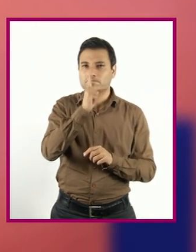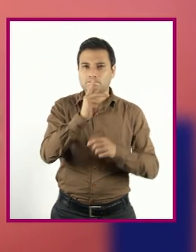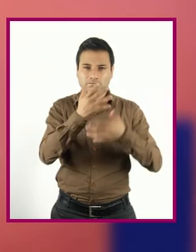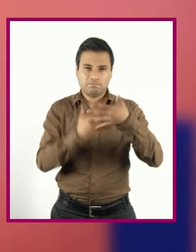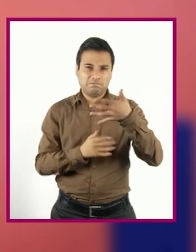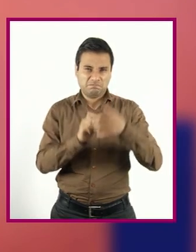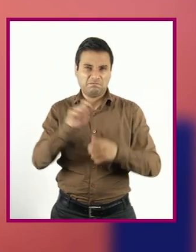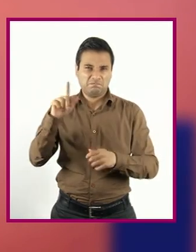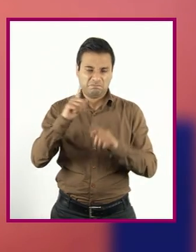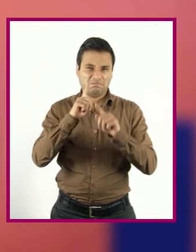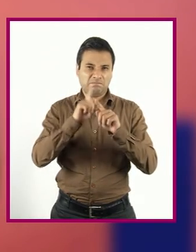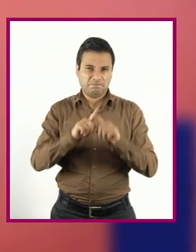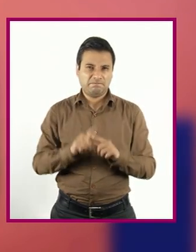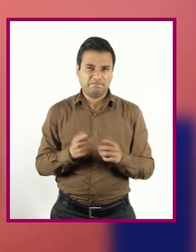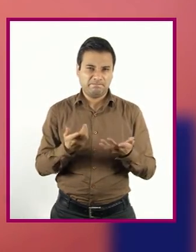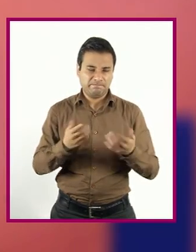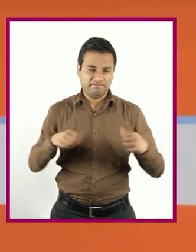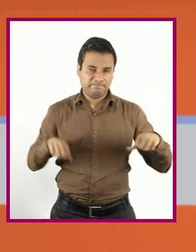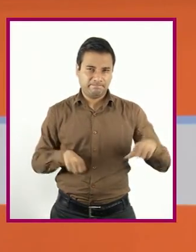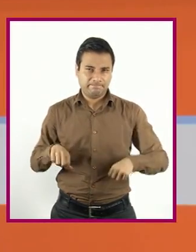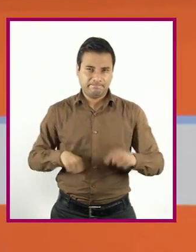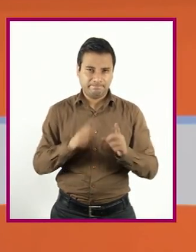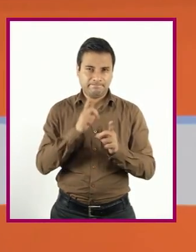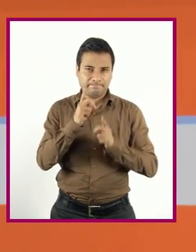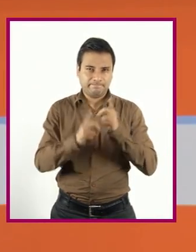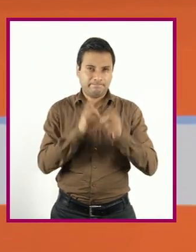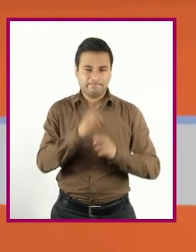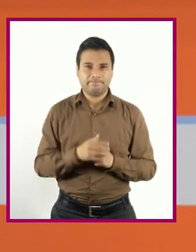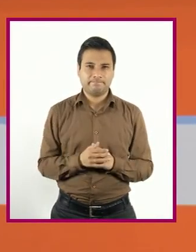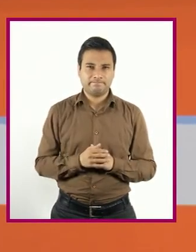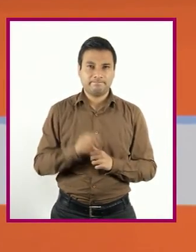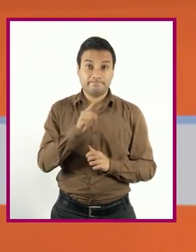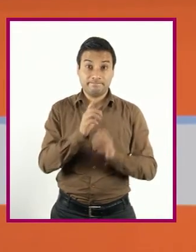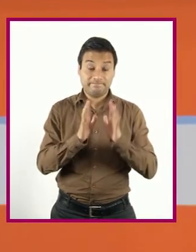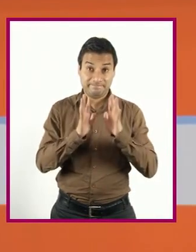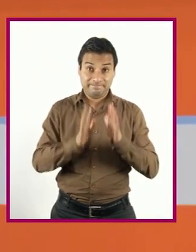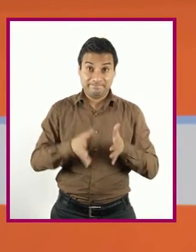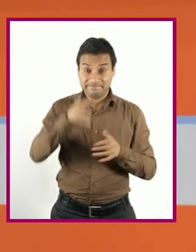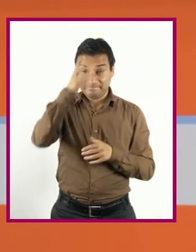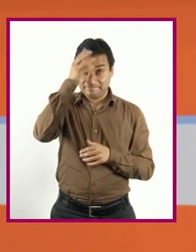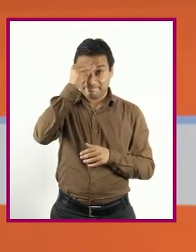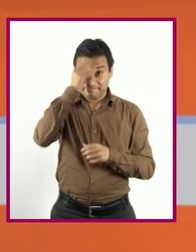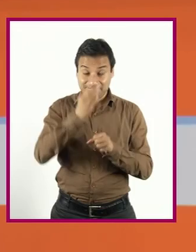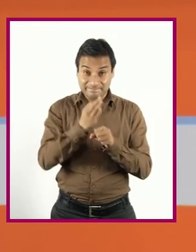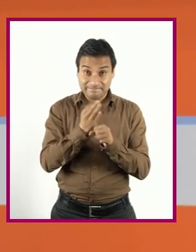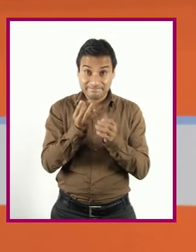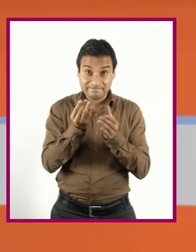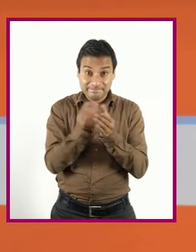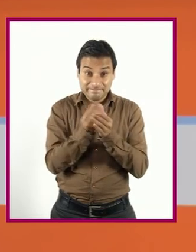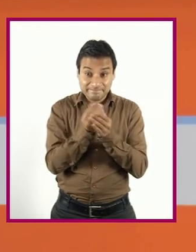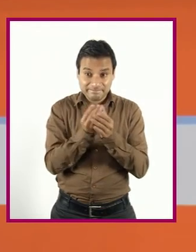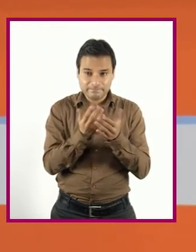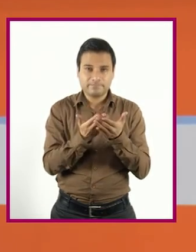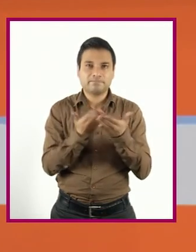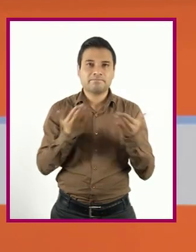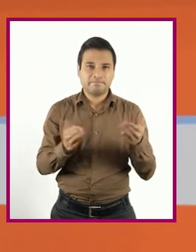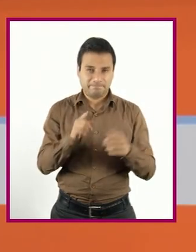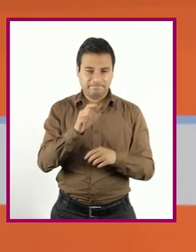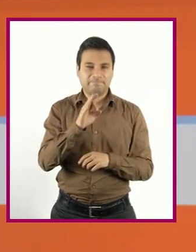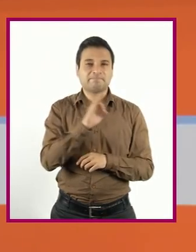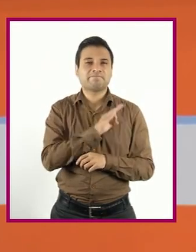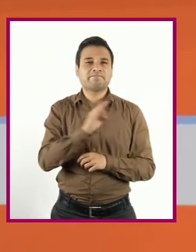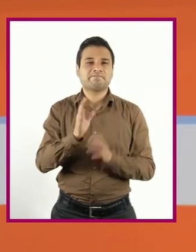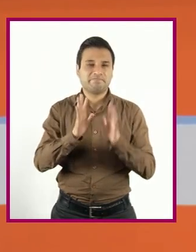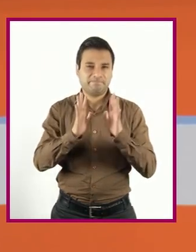siglas en reglamentos de actividades deportivas. Con los conocimientos adquiridos durante esta sesión, ahora pueden distinguir